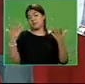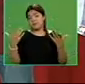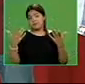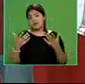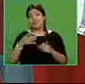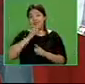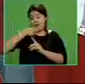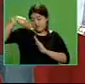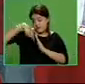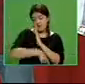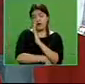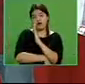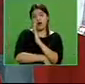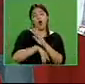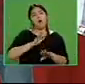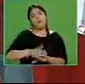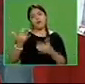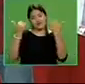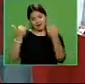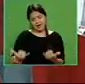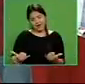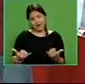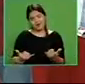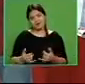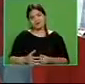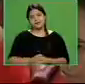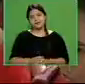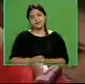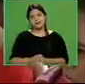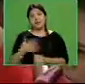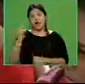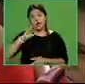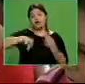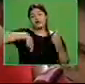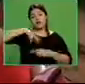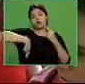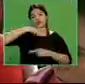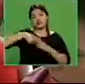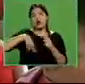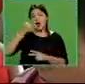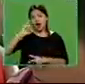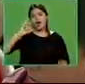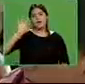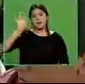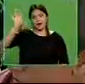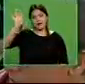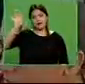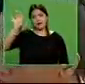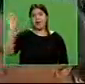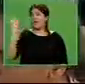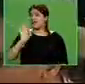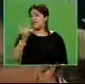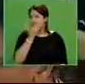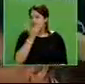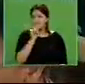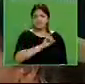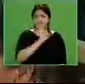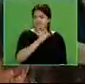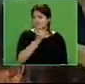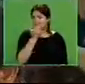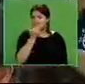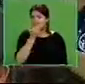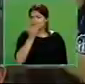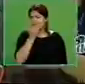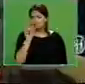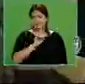se profundizará, porque ahora es cuando hay revolución, hay patria. Que nadie se equivoque,